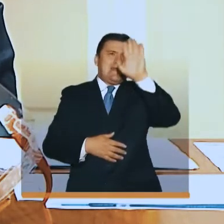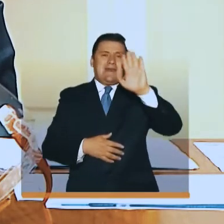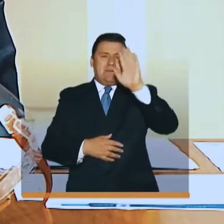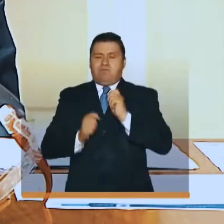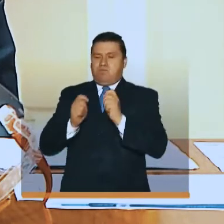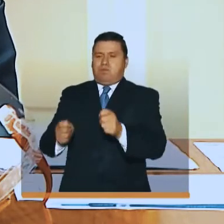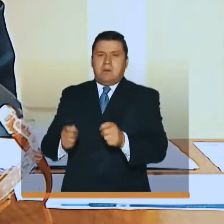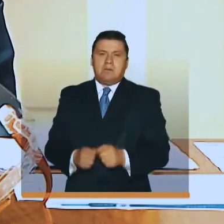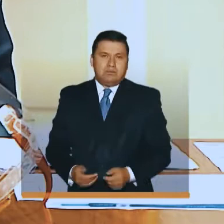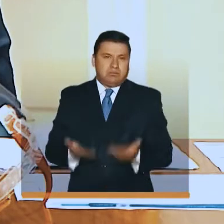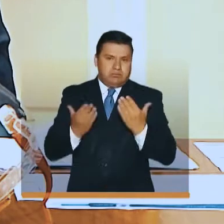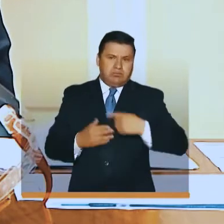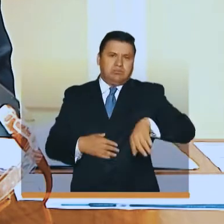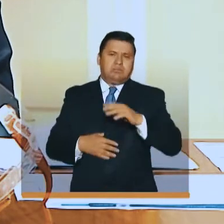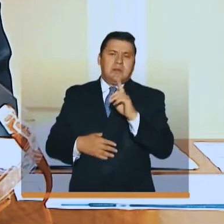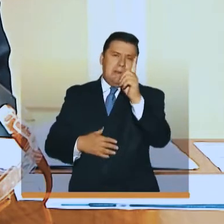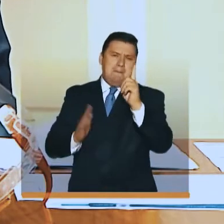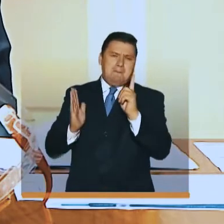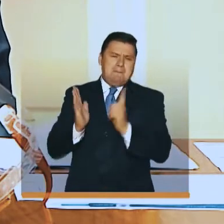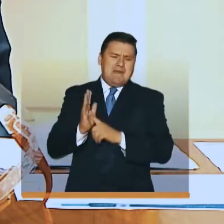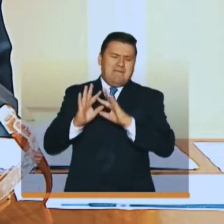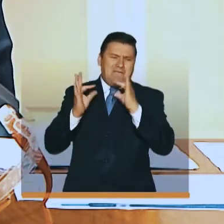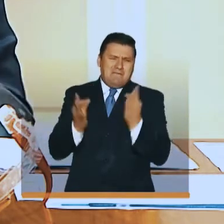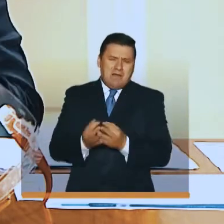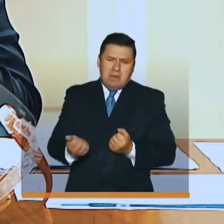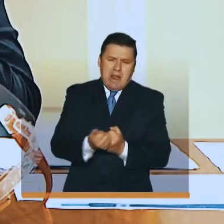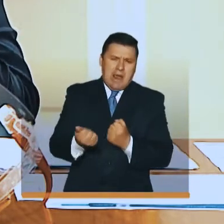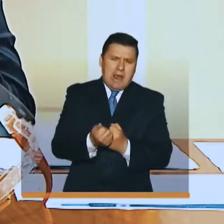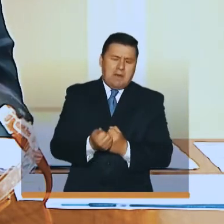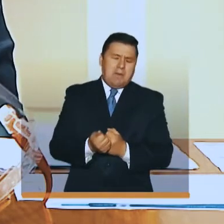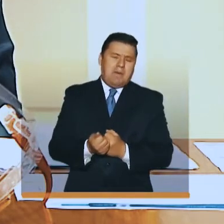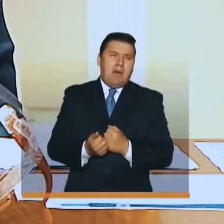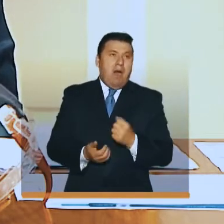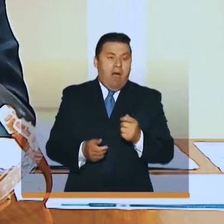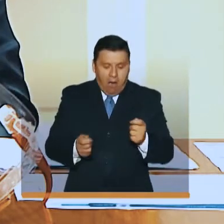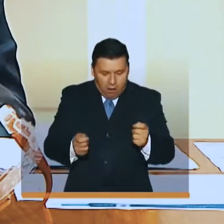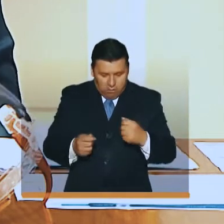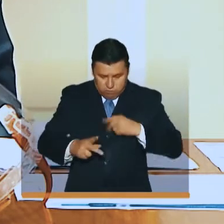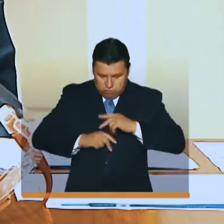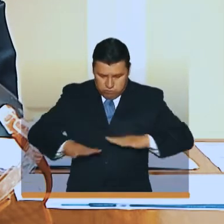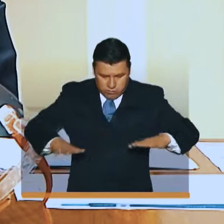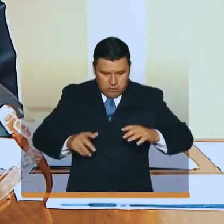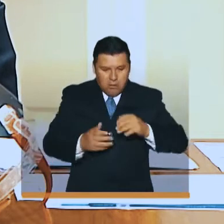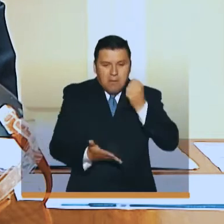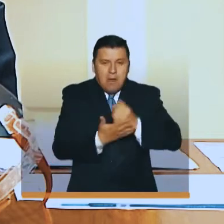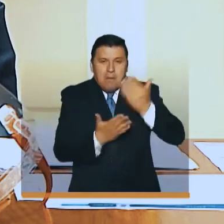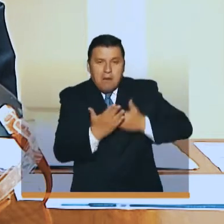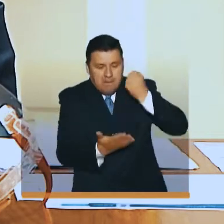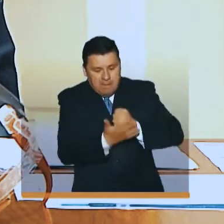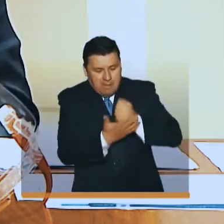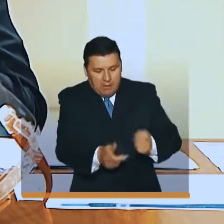país, beneficiando a miles de familias para que reciban su título. Aún en el marco del aislamiento